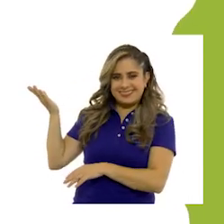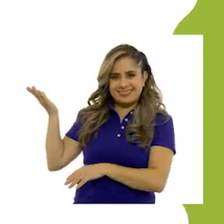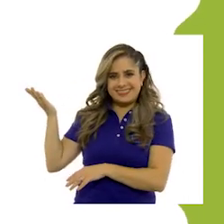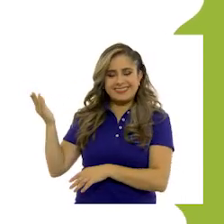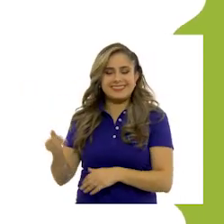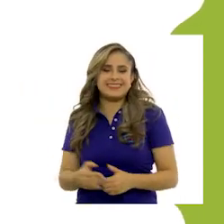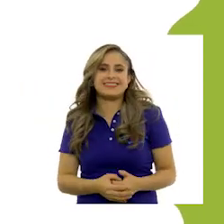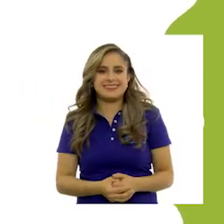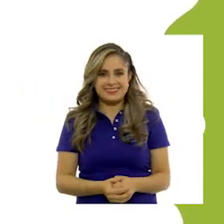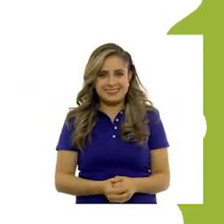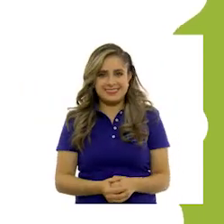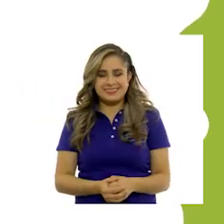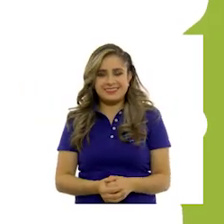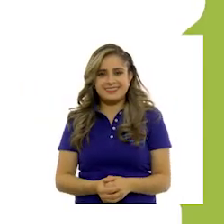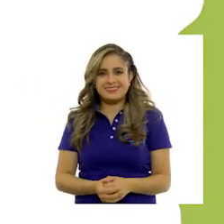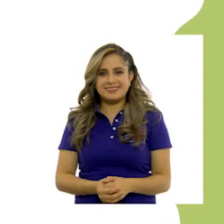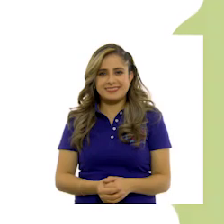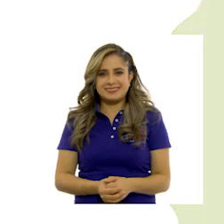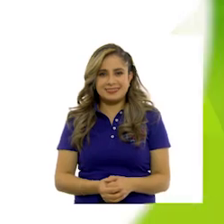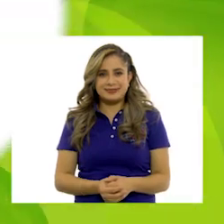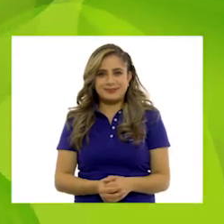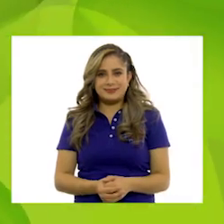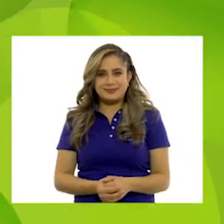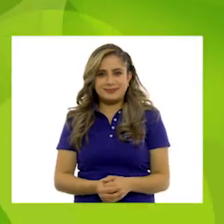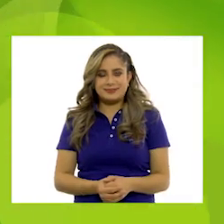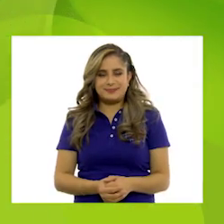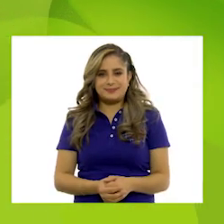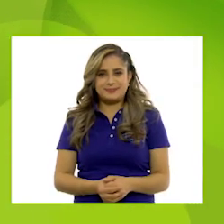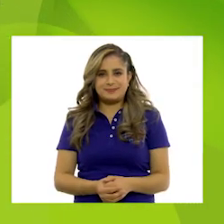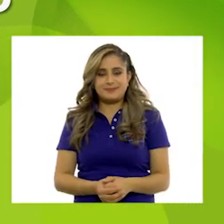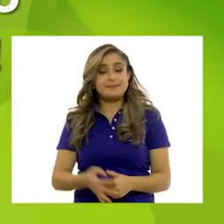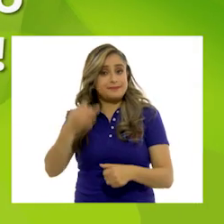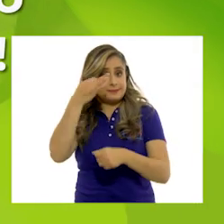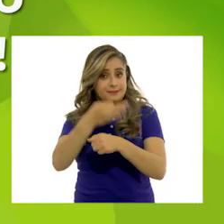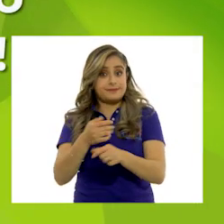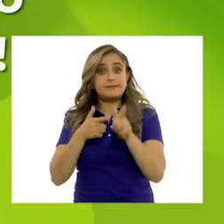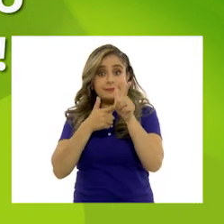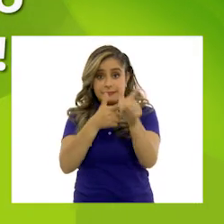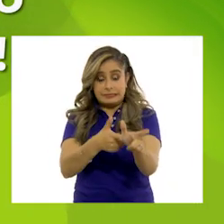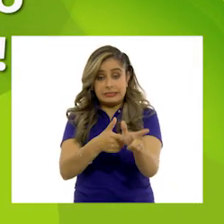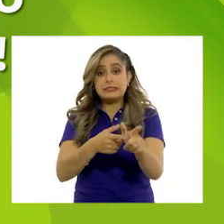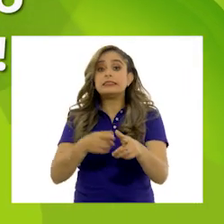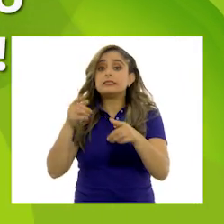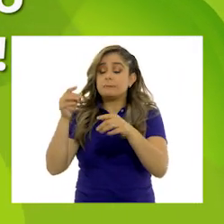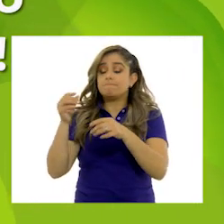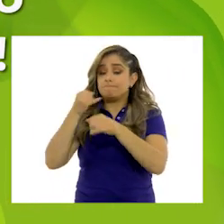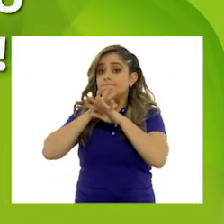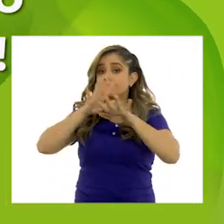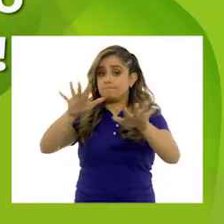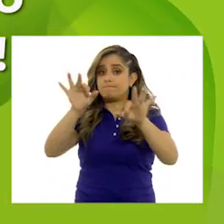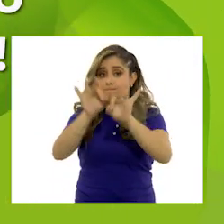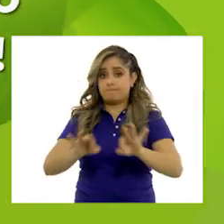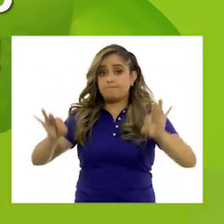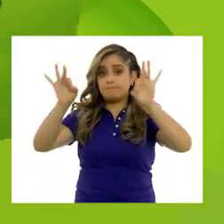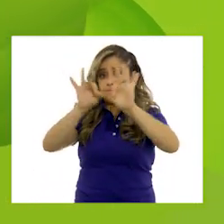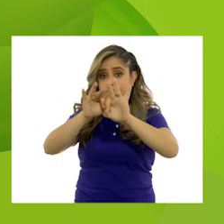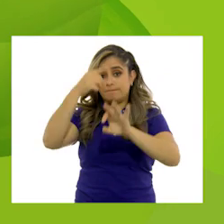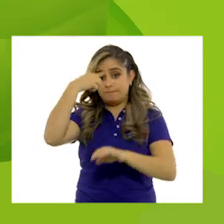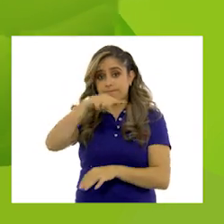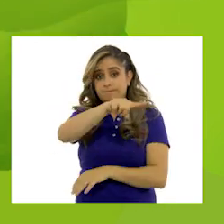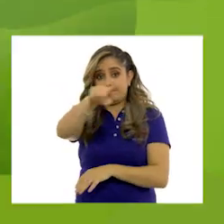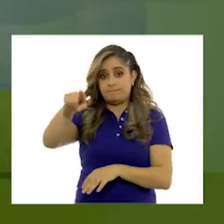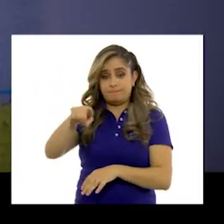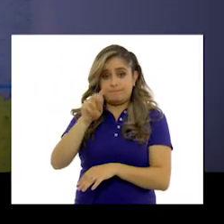aprendeencasa.cep.gov.mx. No te muevas de tu lugar. porque viene algo muy